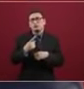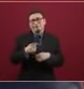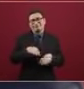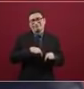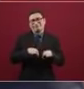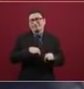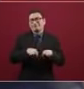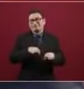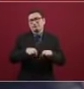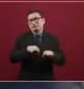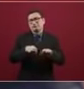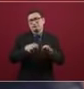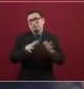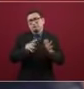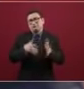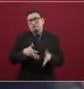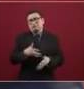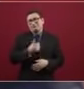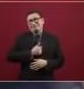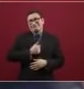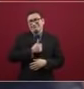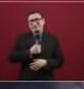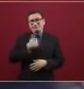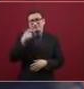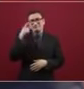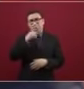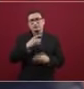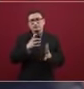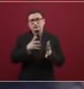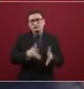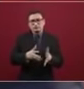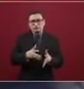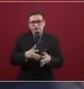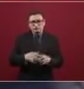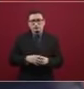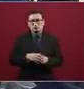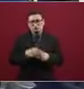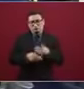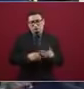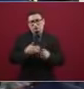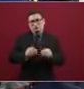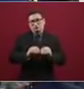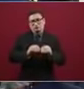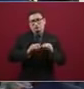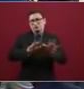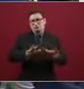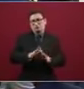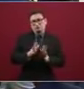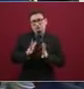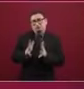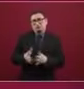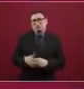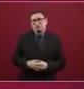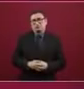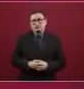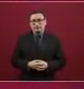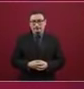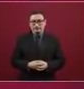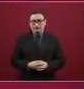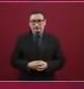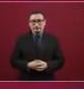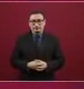desgraciadamente, es un trabajo que son a veces los resultados de ese tipo de trabajo o de